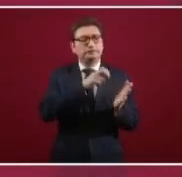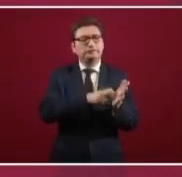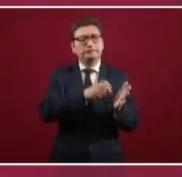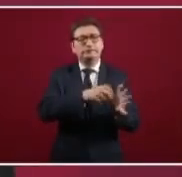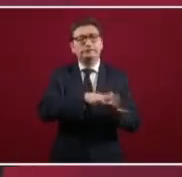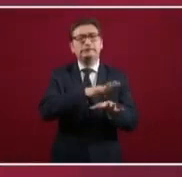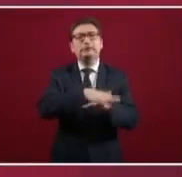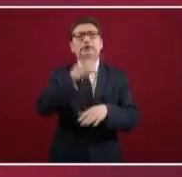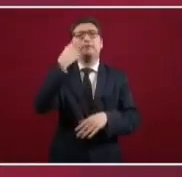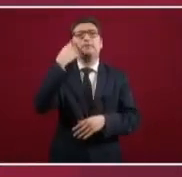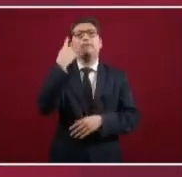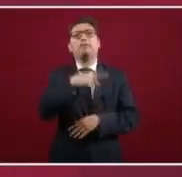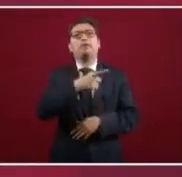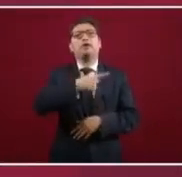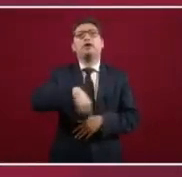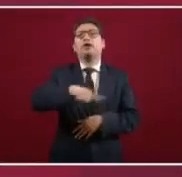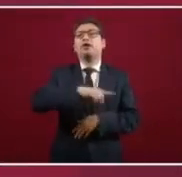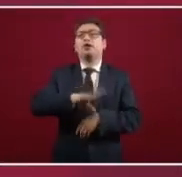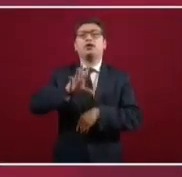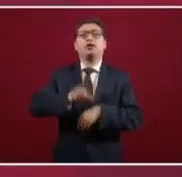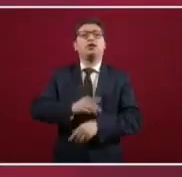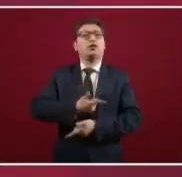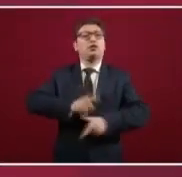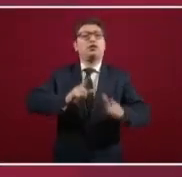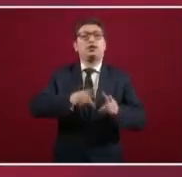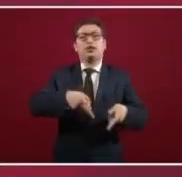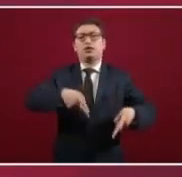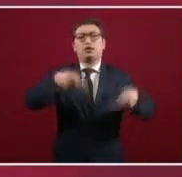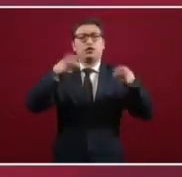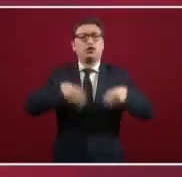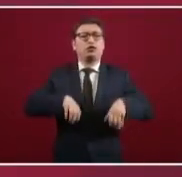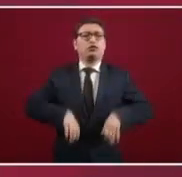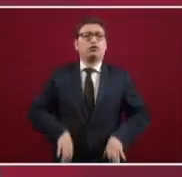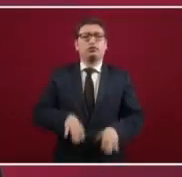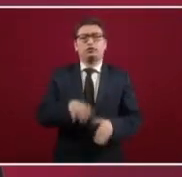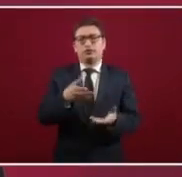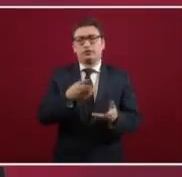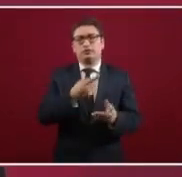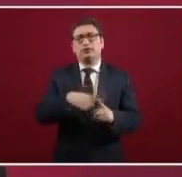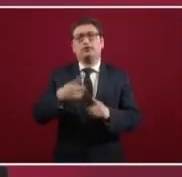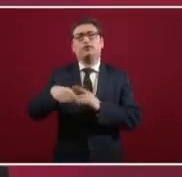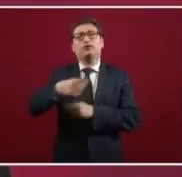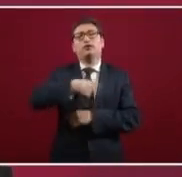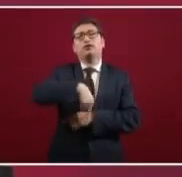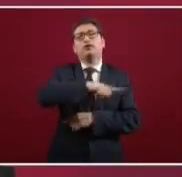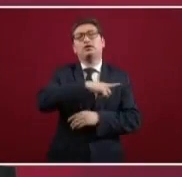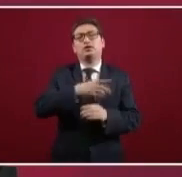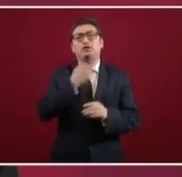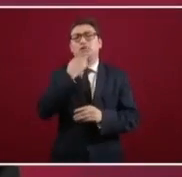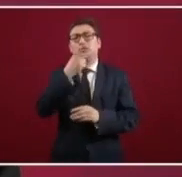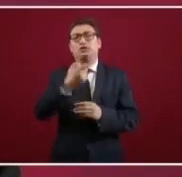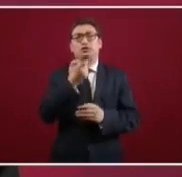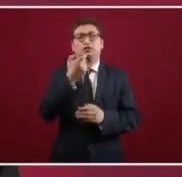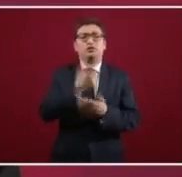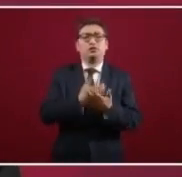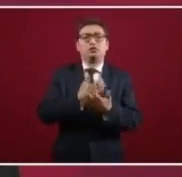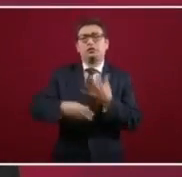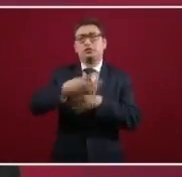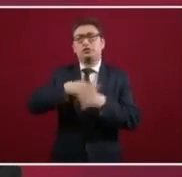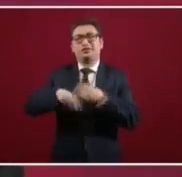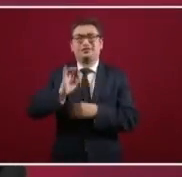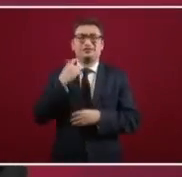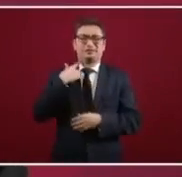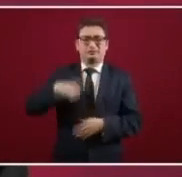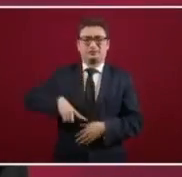legalizar el saqueo con la llamada política económica neoliberal